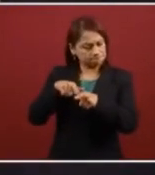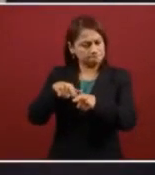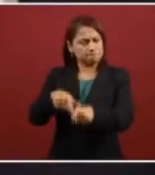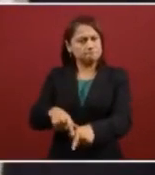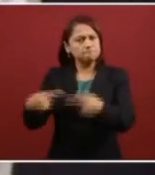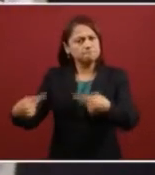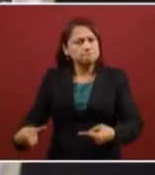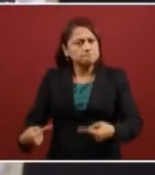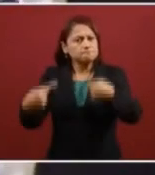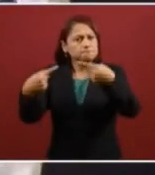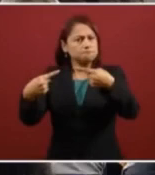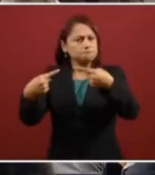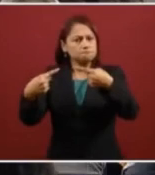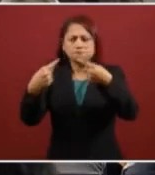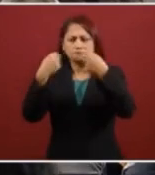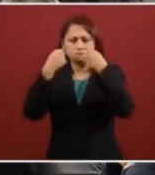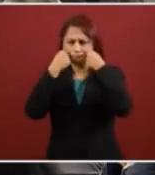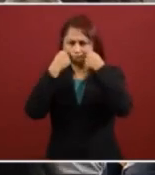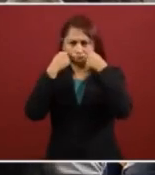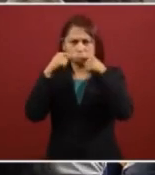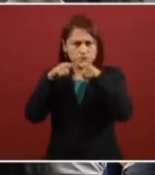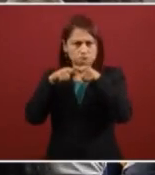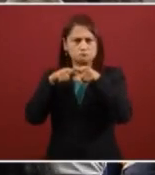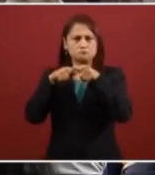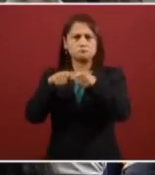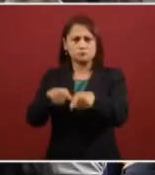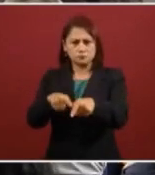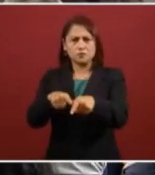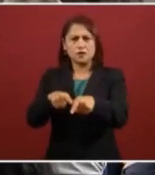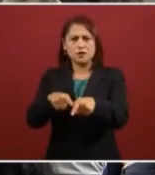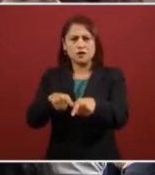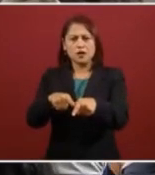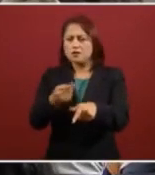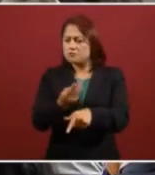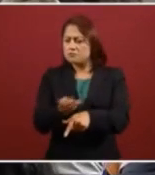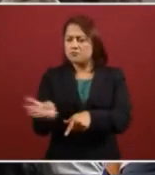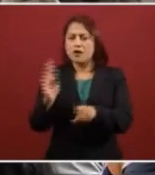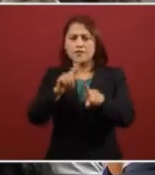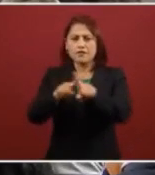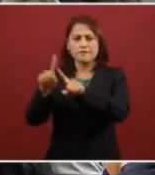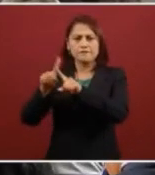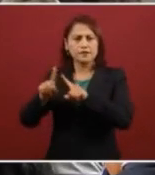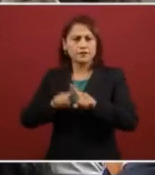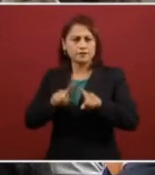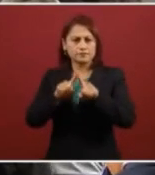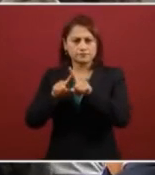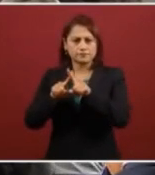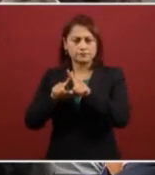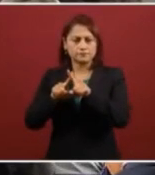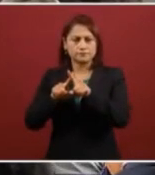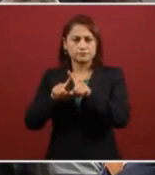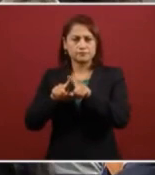con la, or with the diversidad, con diversity el derecho, and the right to